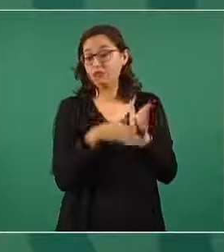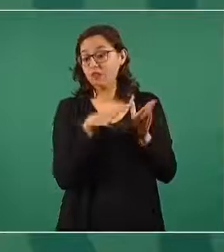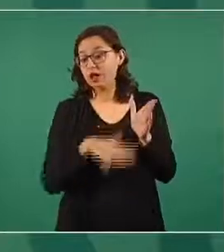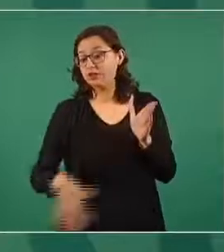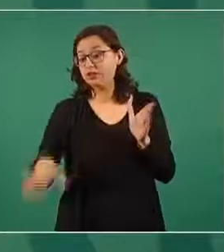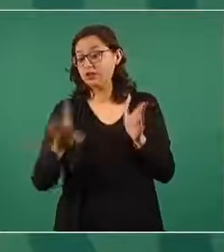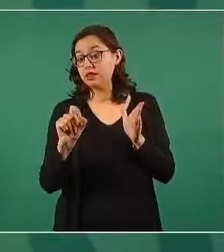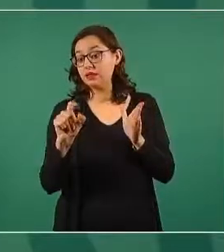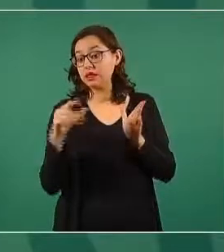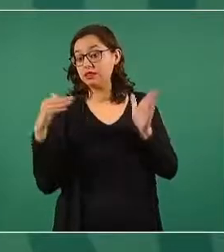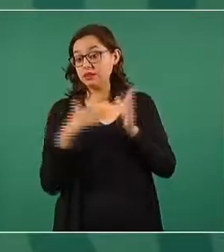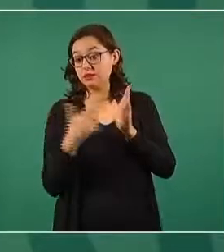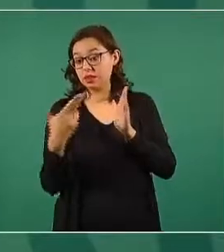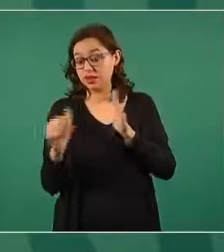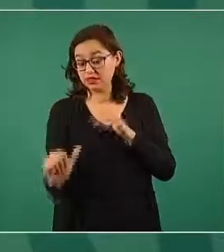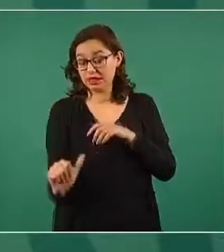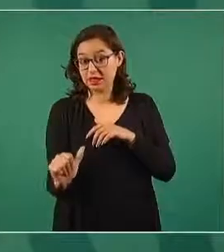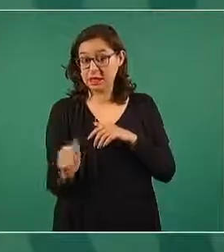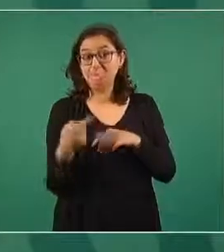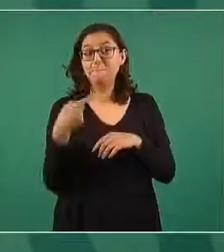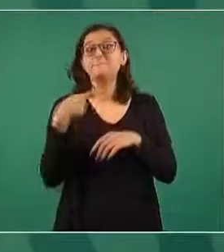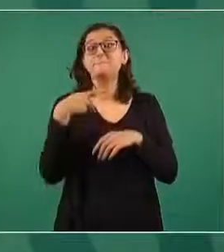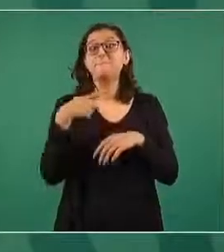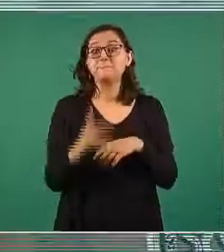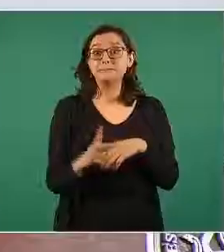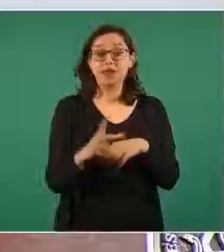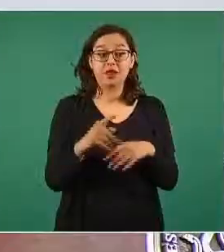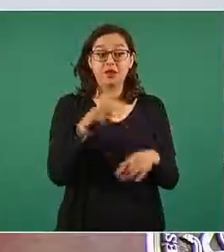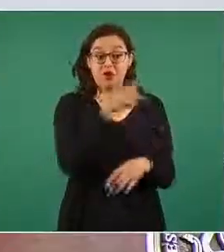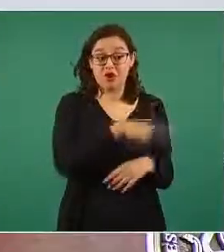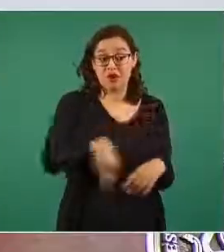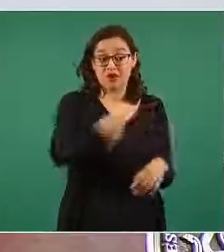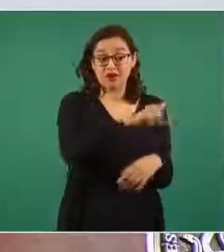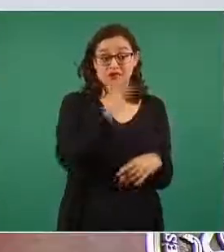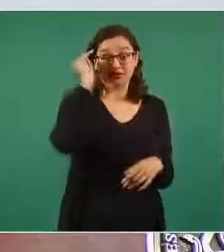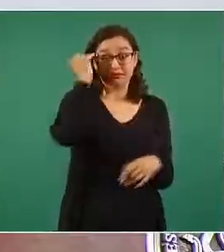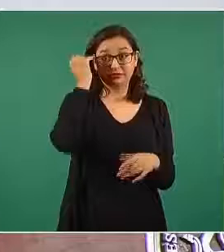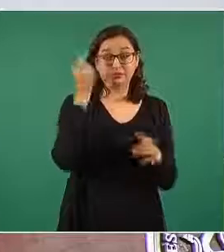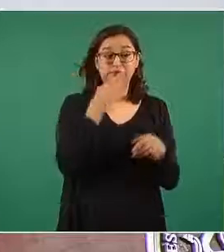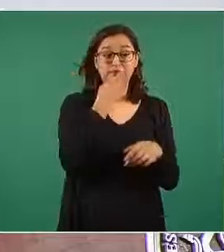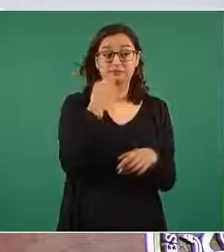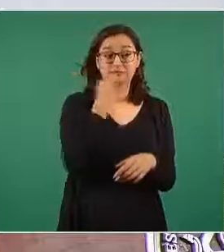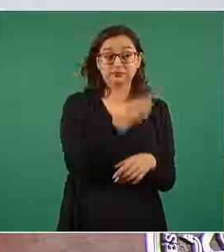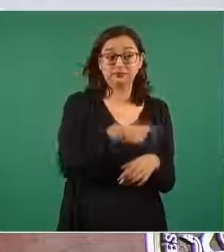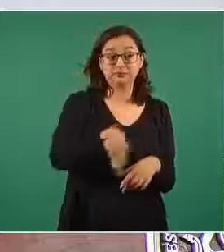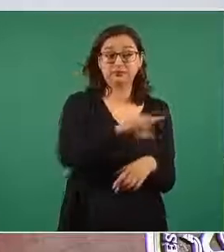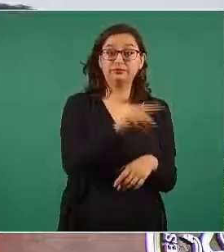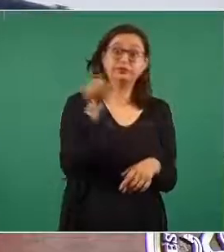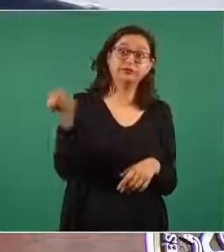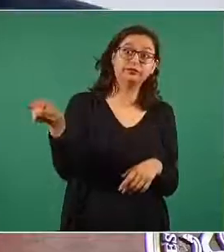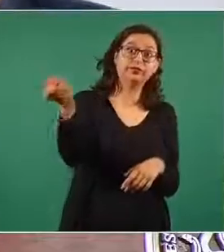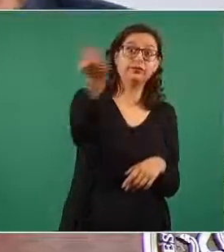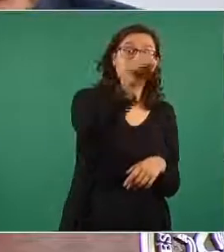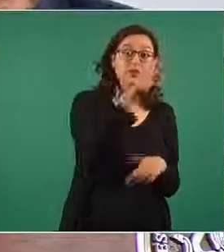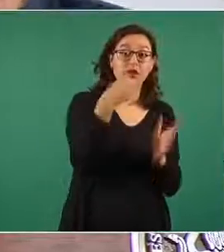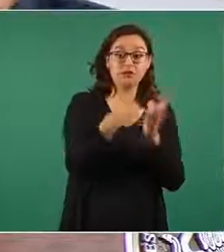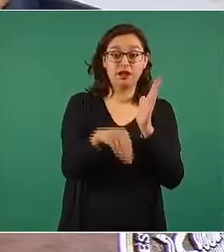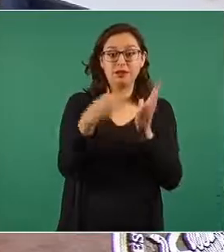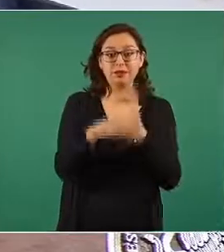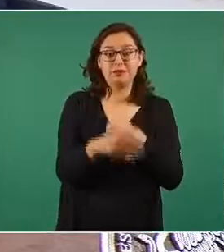más, pero esas 20,000 hectáreas que les faltan a los yaquis ya son ejidos.